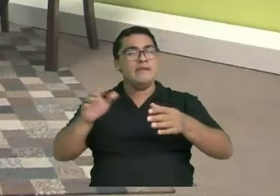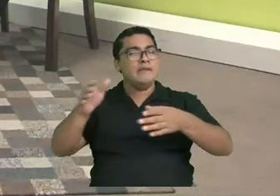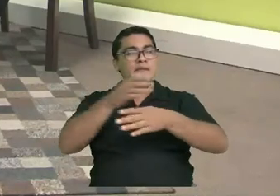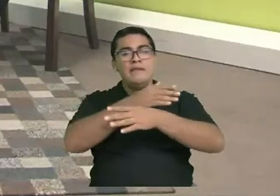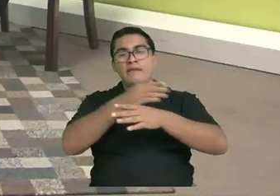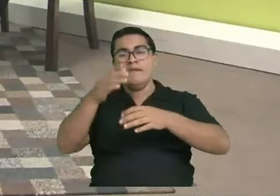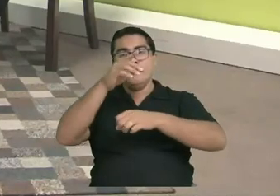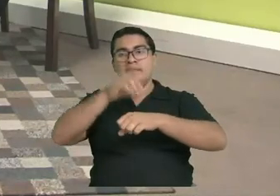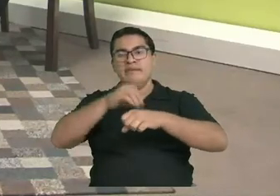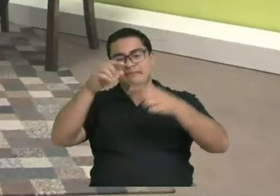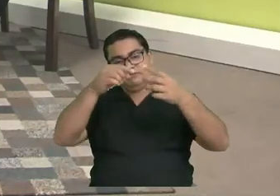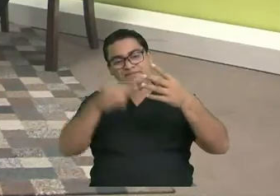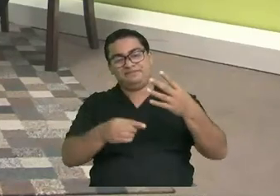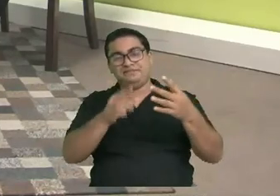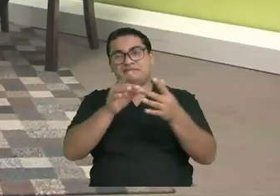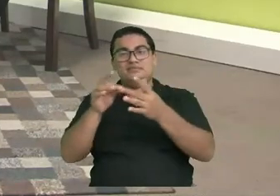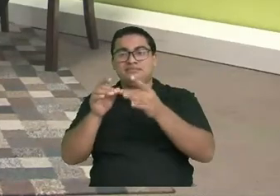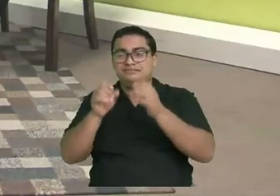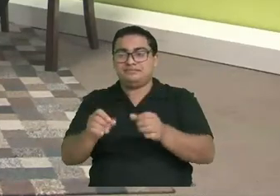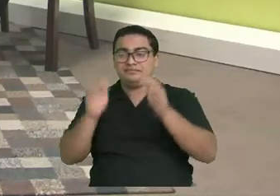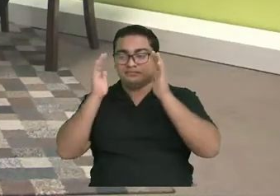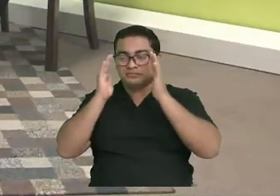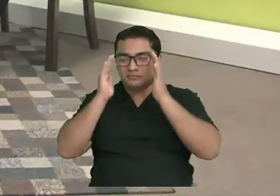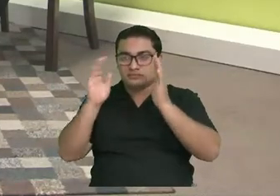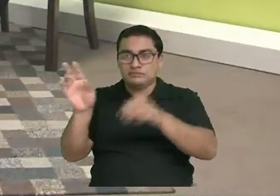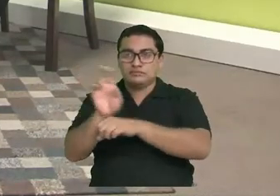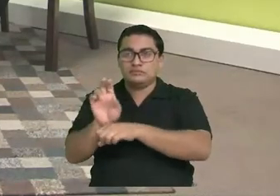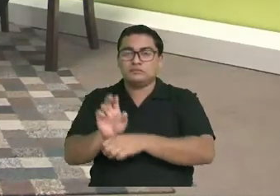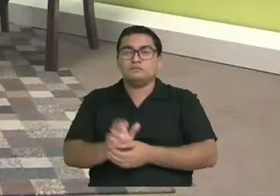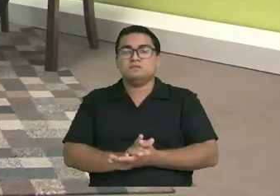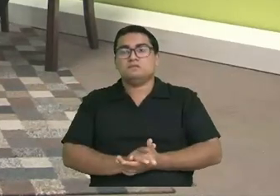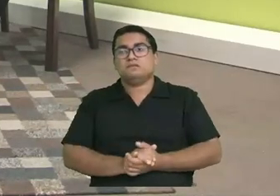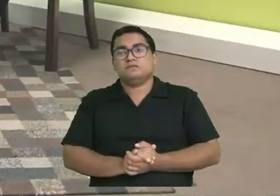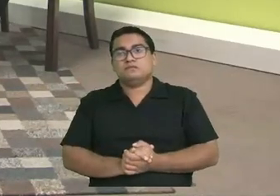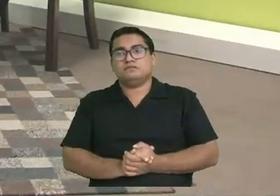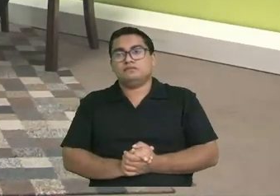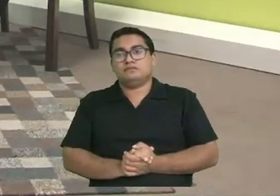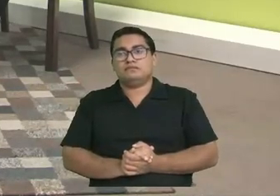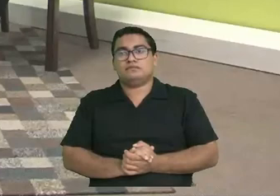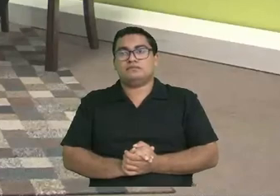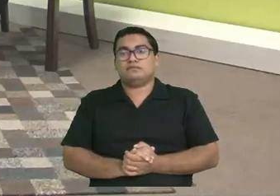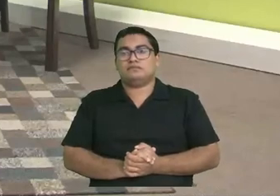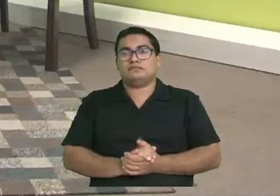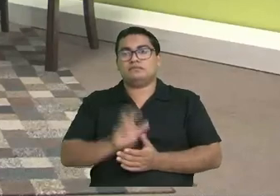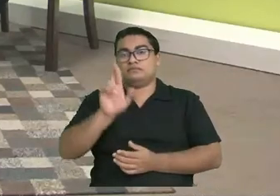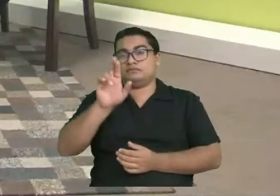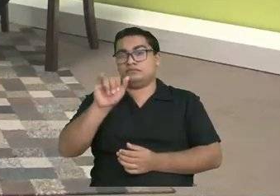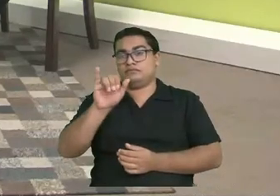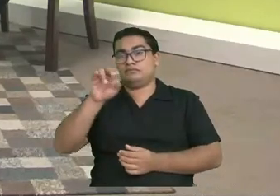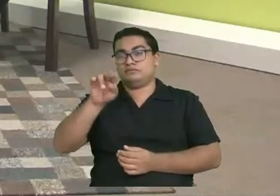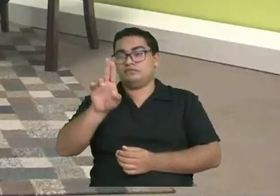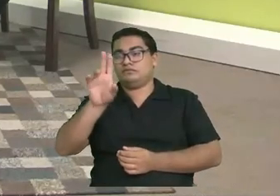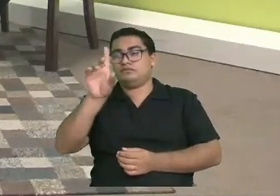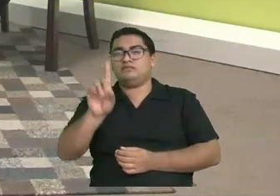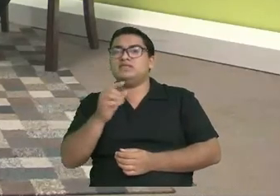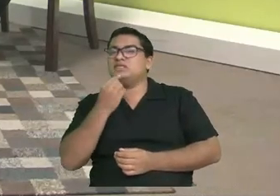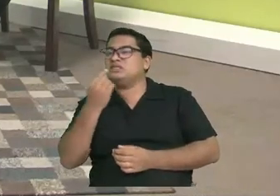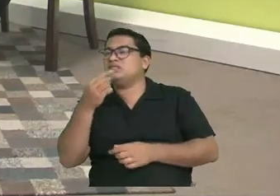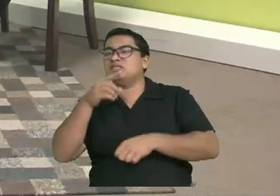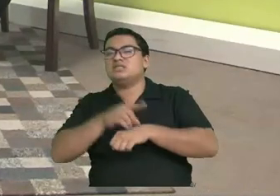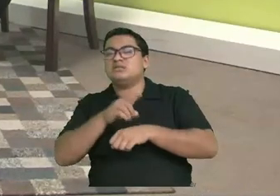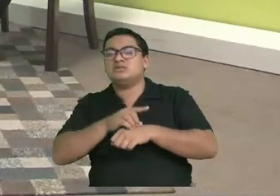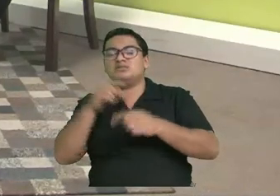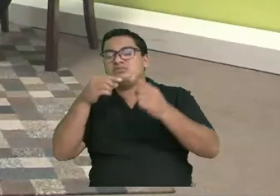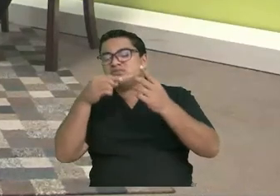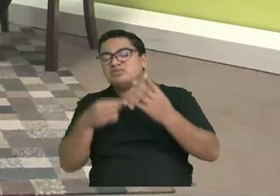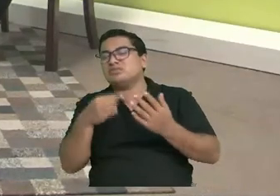tipo de especialidad es la que puede darle seguimiento a este síndrome de Raynaud, doctora? ¿El médico internista?